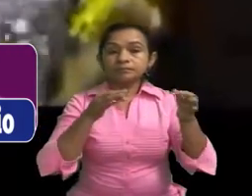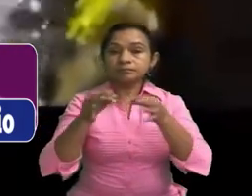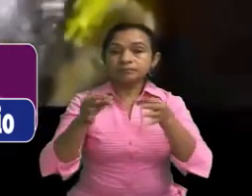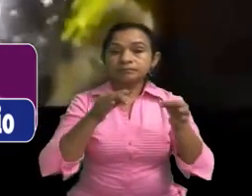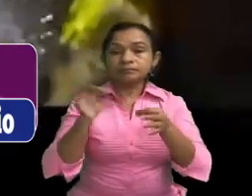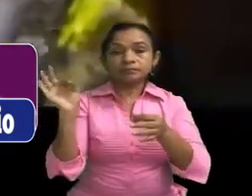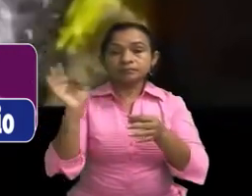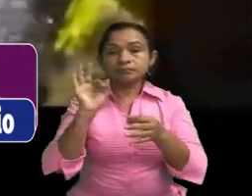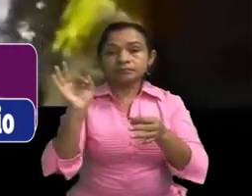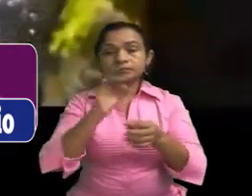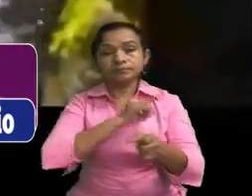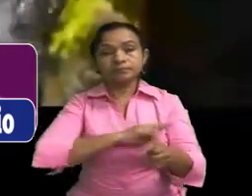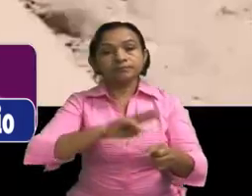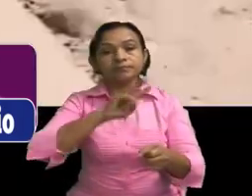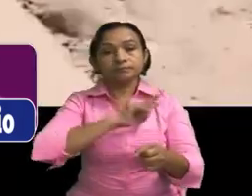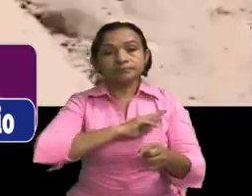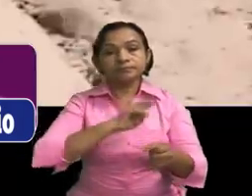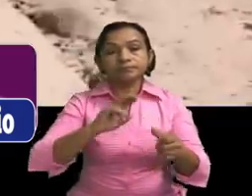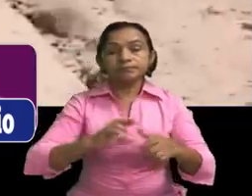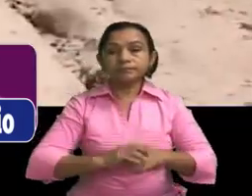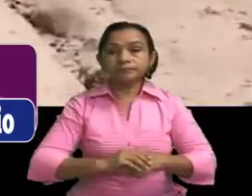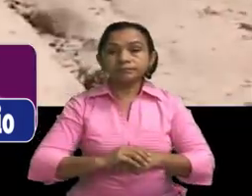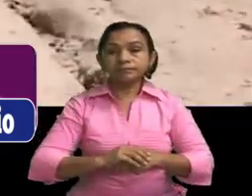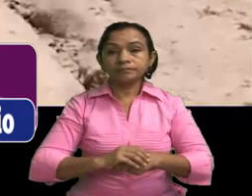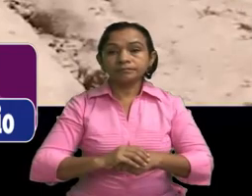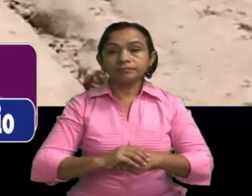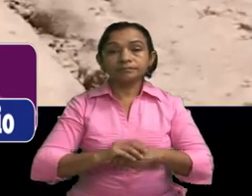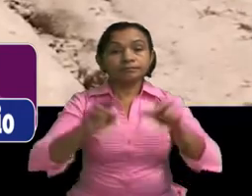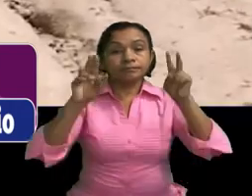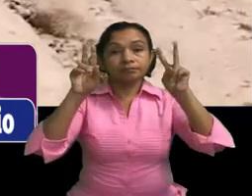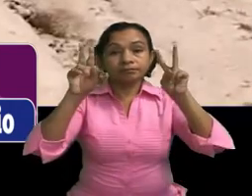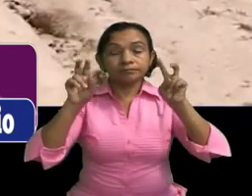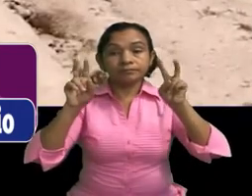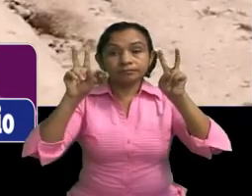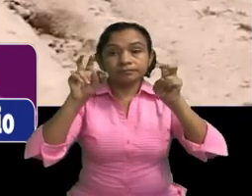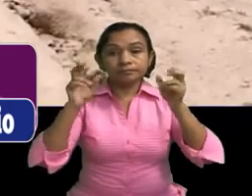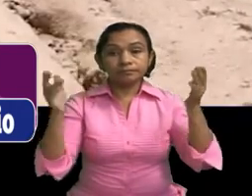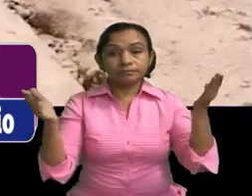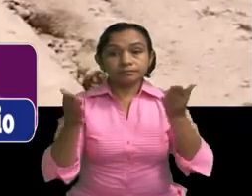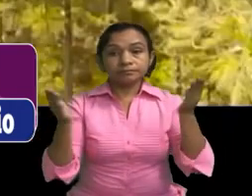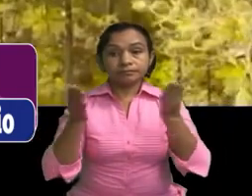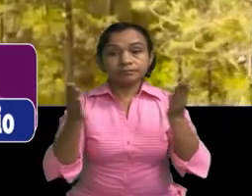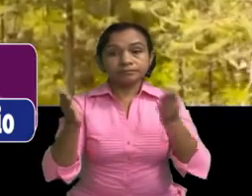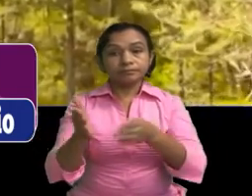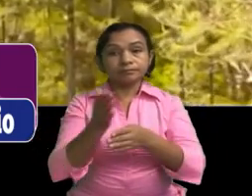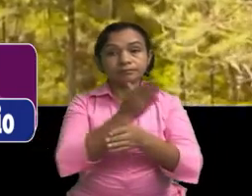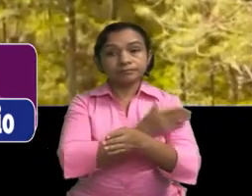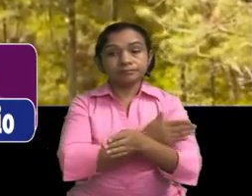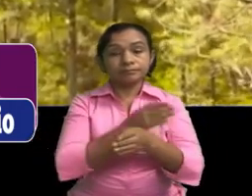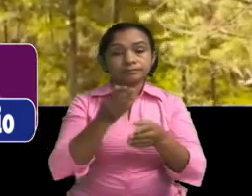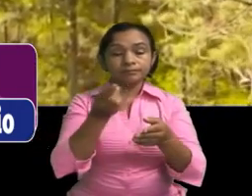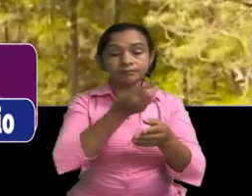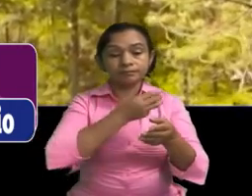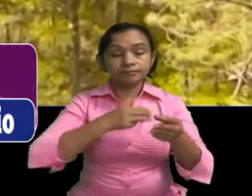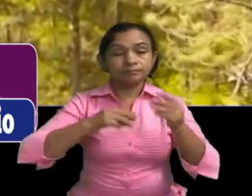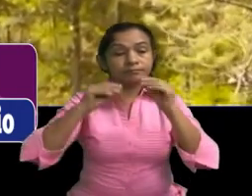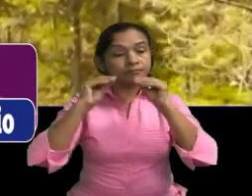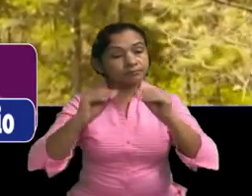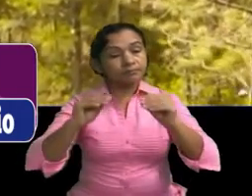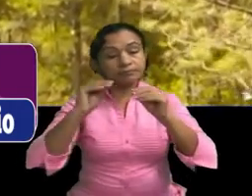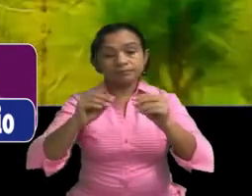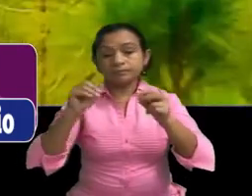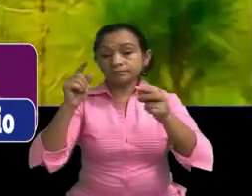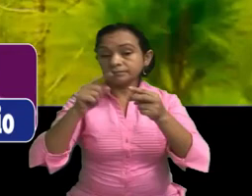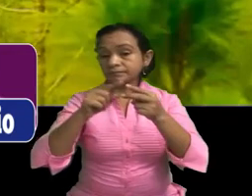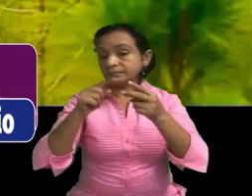de formación de valores. ¿Ya? Uh-huh, claro. Porque aquí es un tema también que en su momento entre el MINED y todos